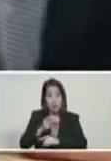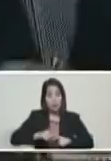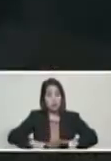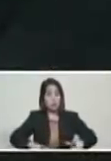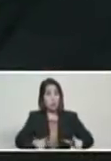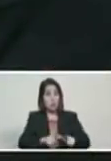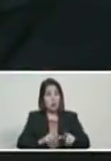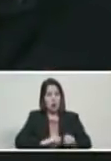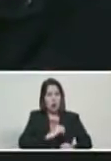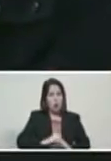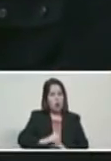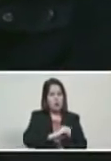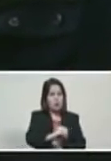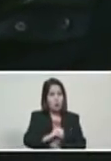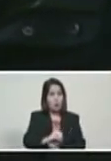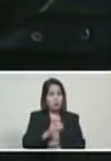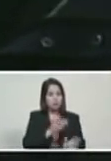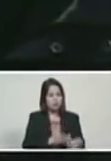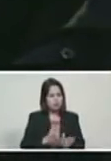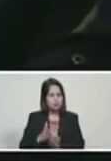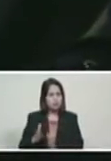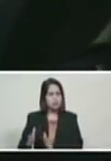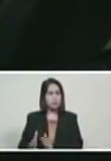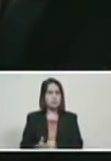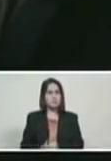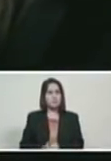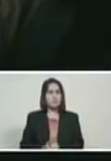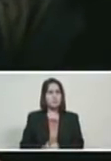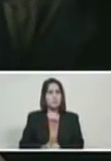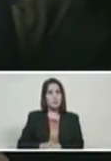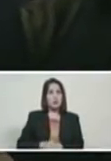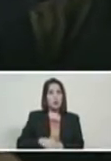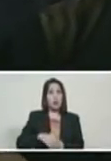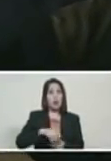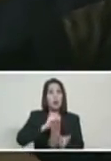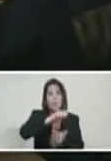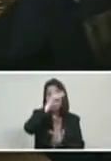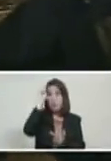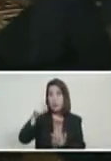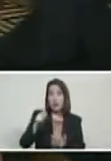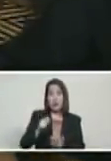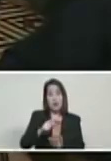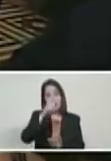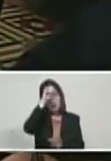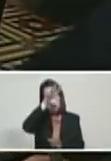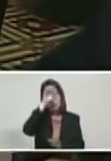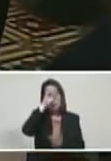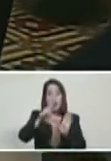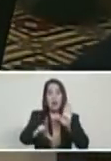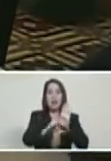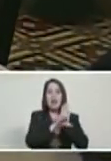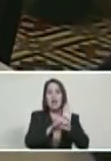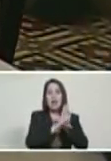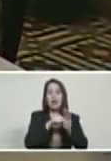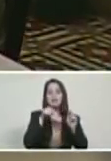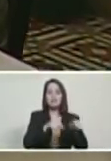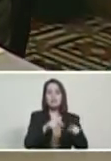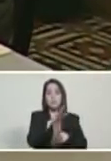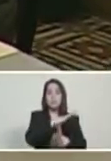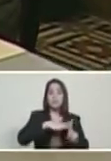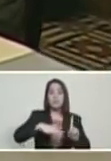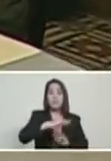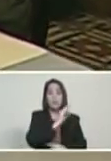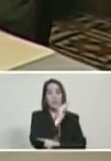que sigan organizando la minería legal, la minería ecosustentable.